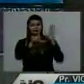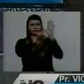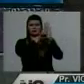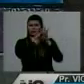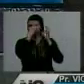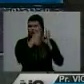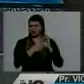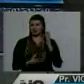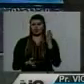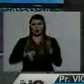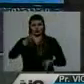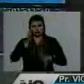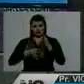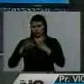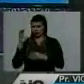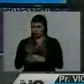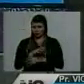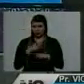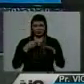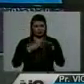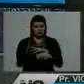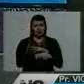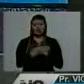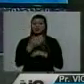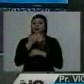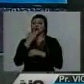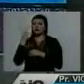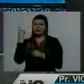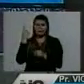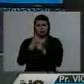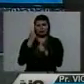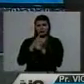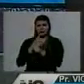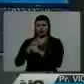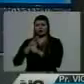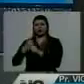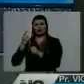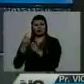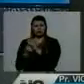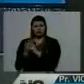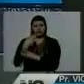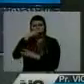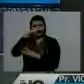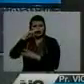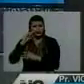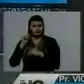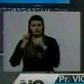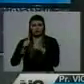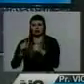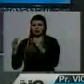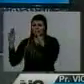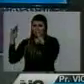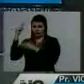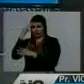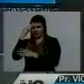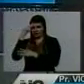justicia que no permite la impunidad. La lucha contra la corrupción y sobre todo la victoria sobre la corrupción empieza en nuestra